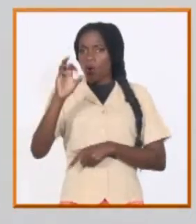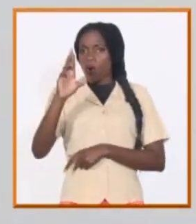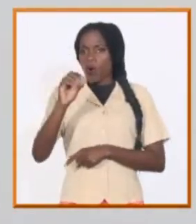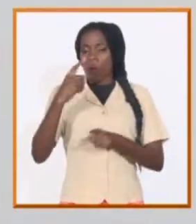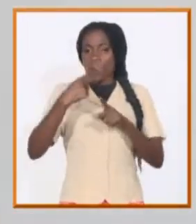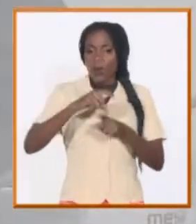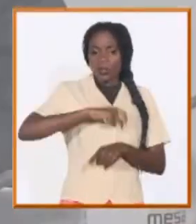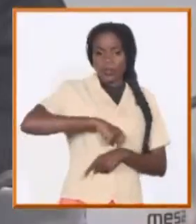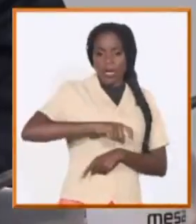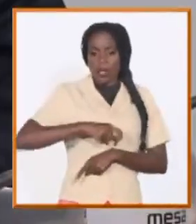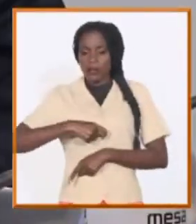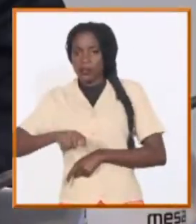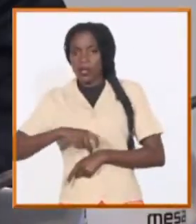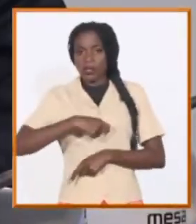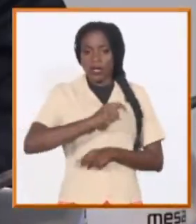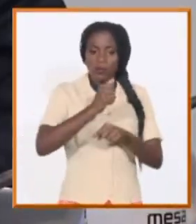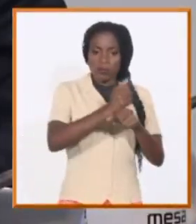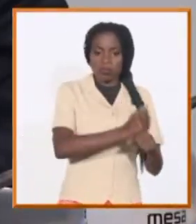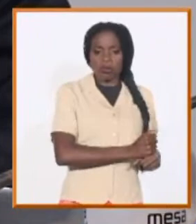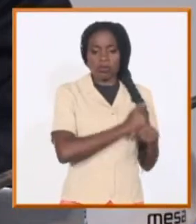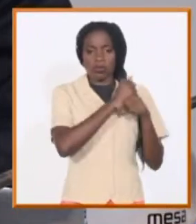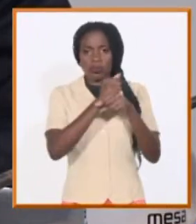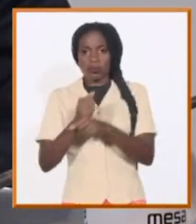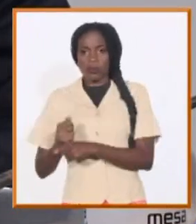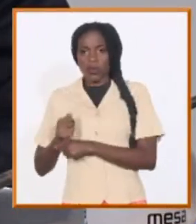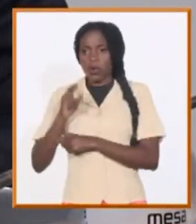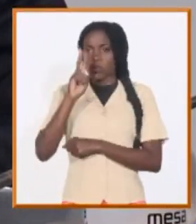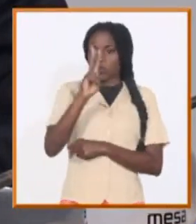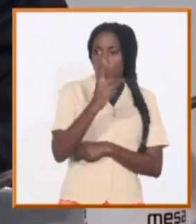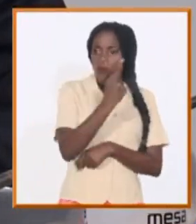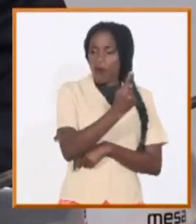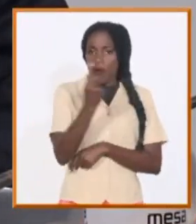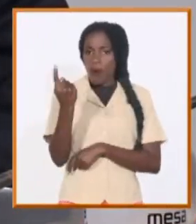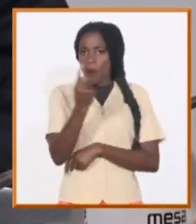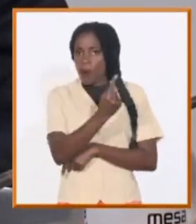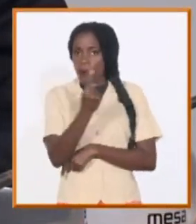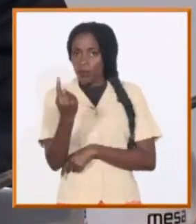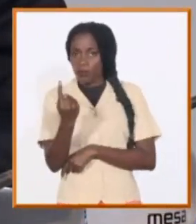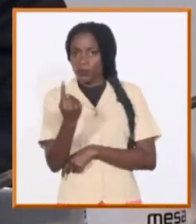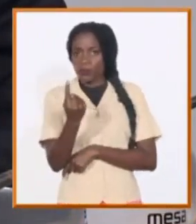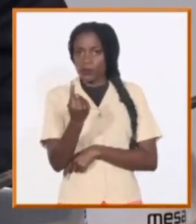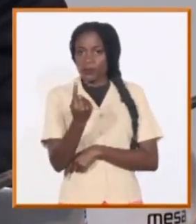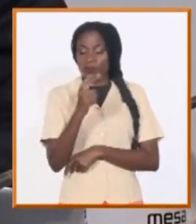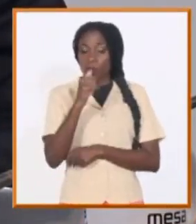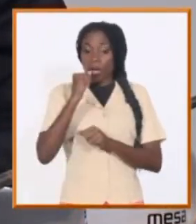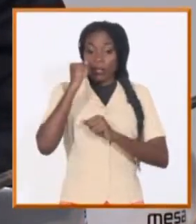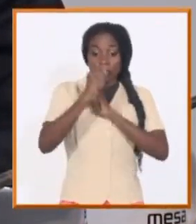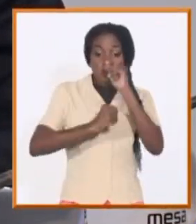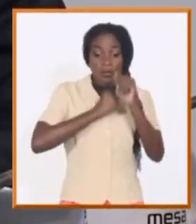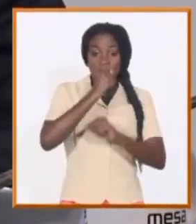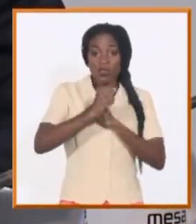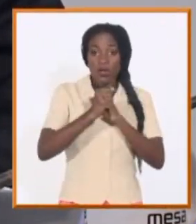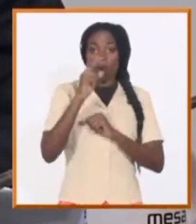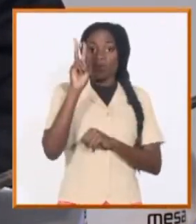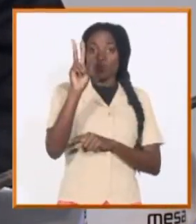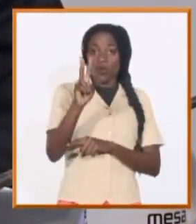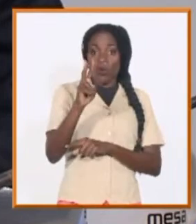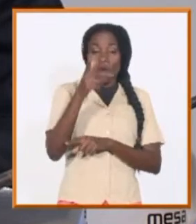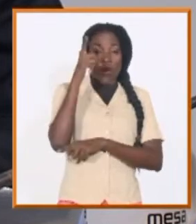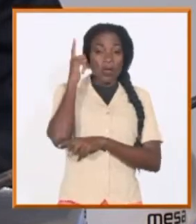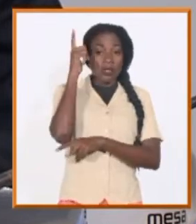de mesa, el canotaje con 2 cada uno, y así el boxeo con 2, el